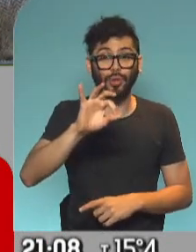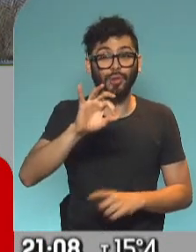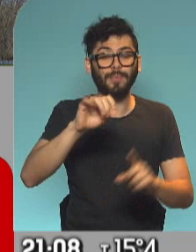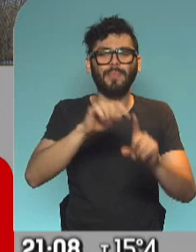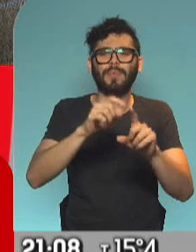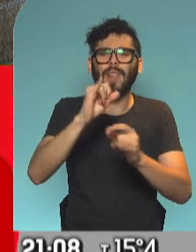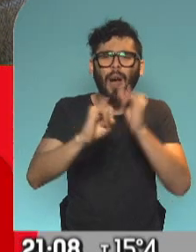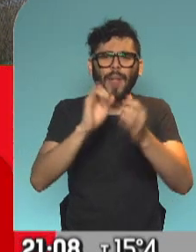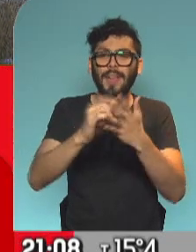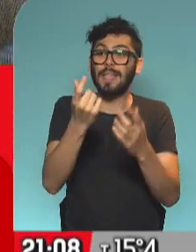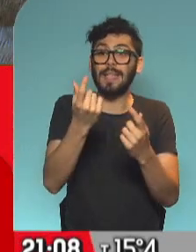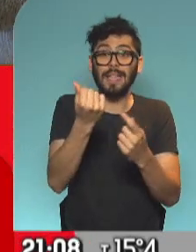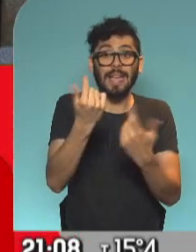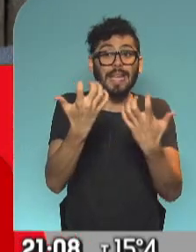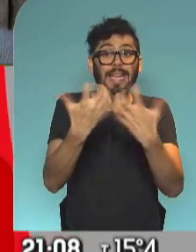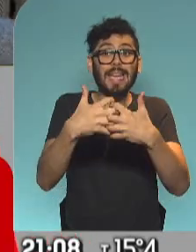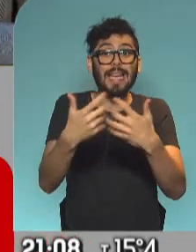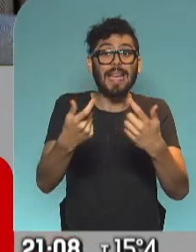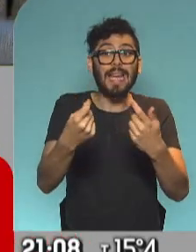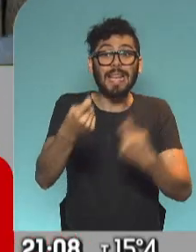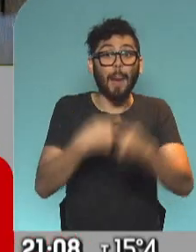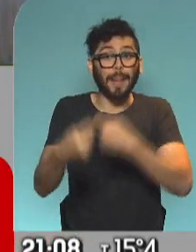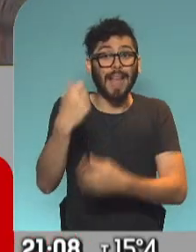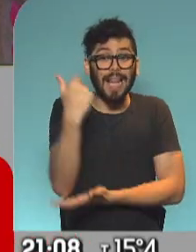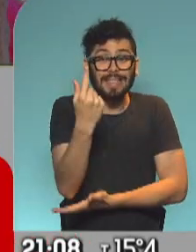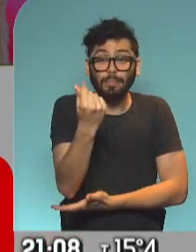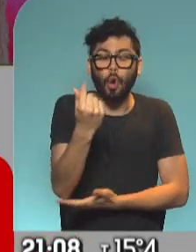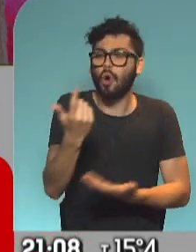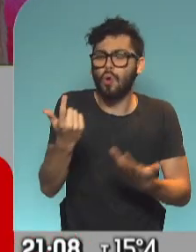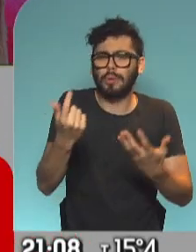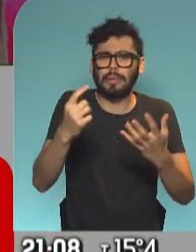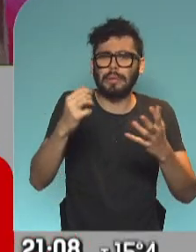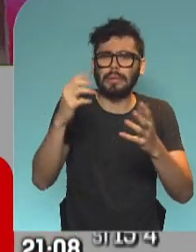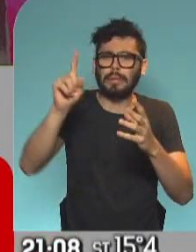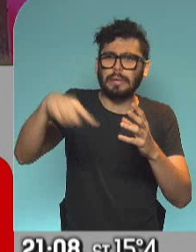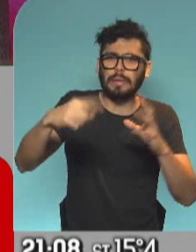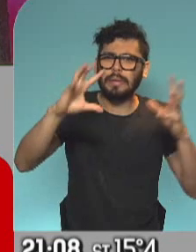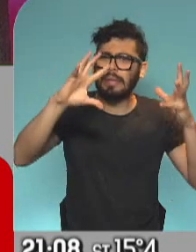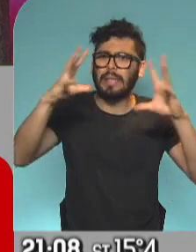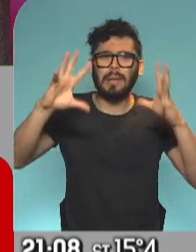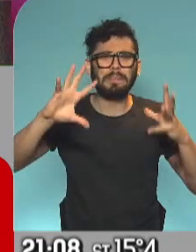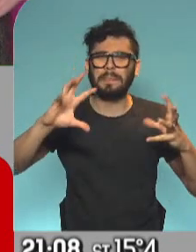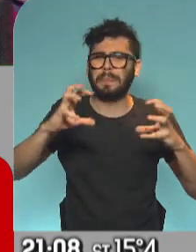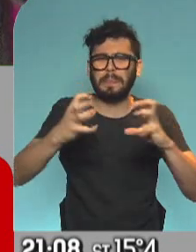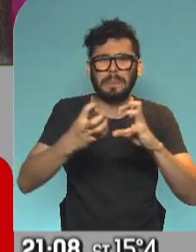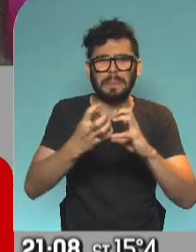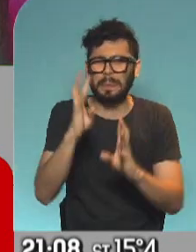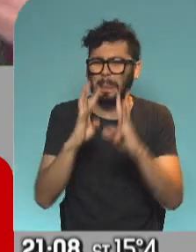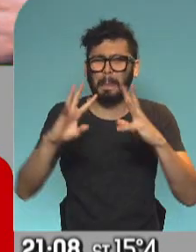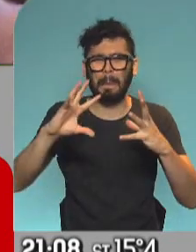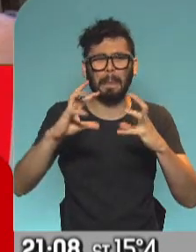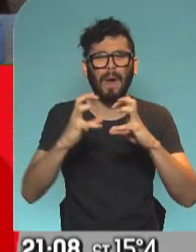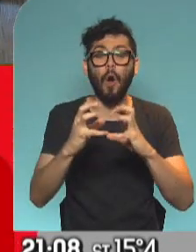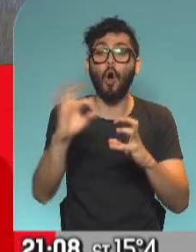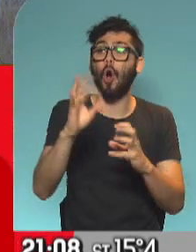está produciendo el capitalismo, o documentos como el que hace poco, a principio de mes, con la